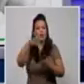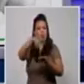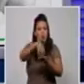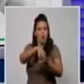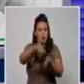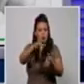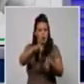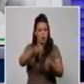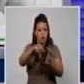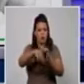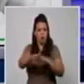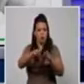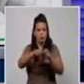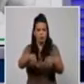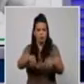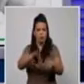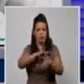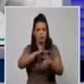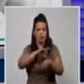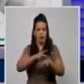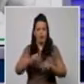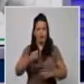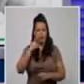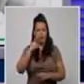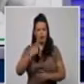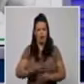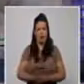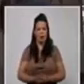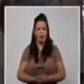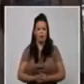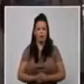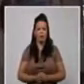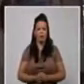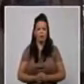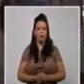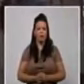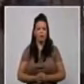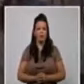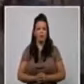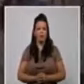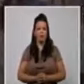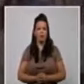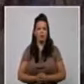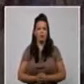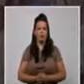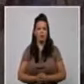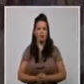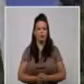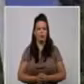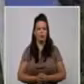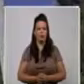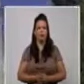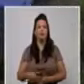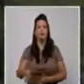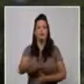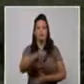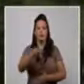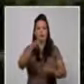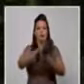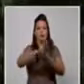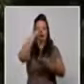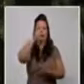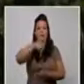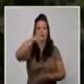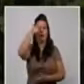enfermedad. La periodista Yeilis Rodríguez nos amplía. En el municipio de Majagua, con transmisión